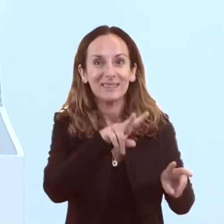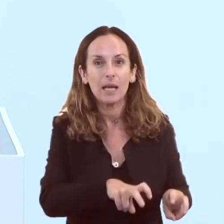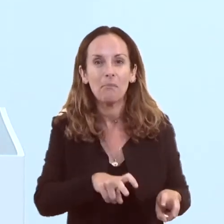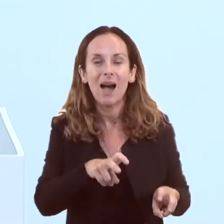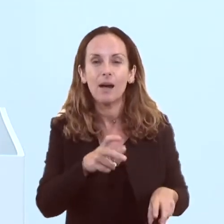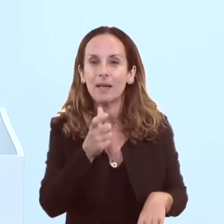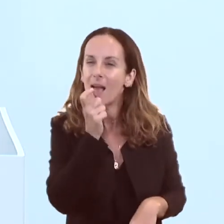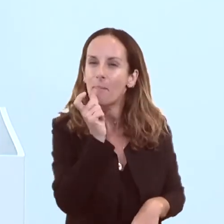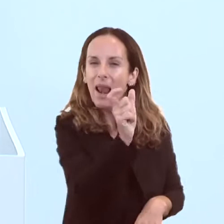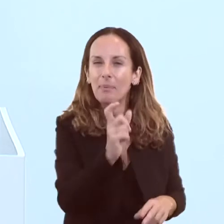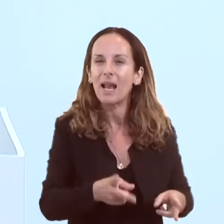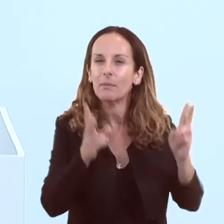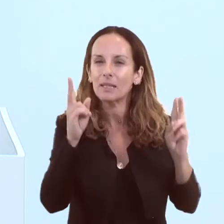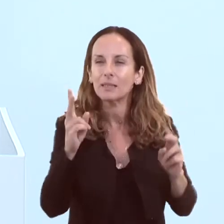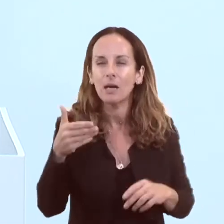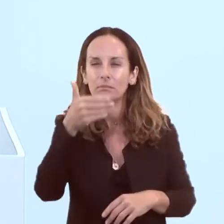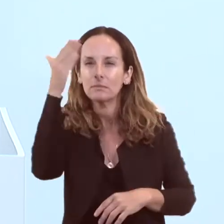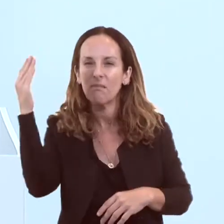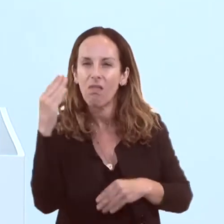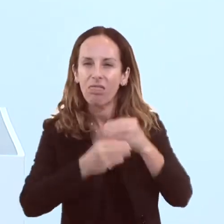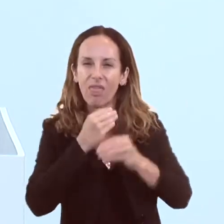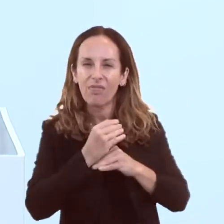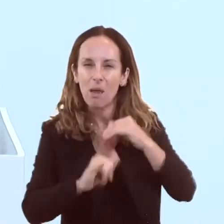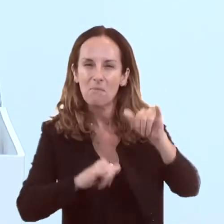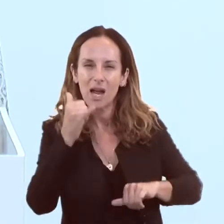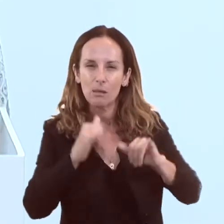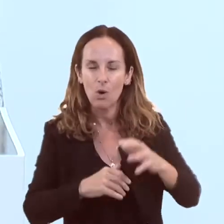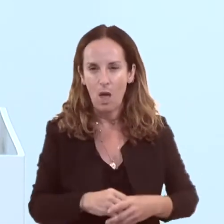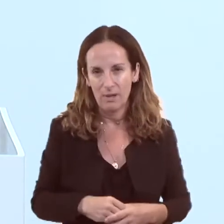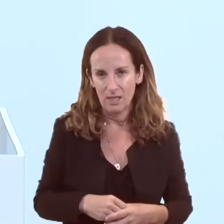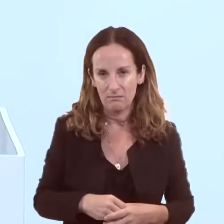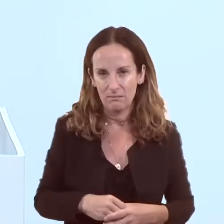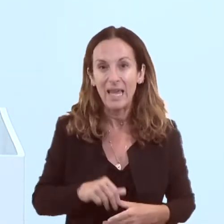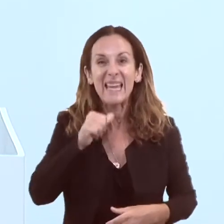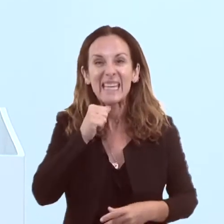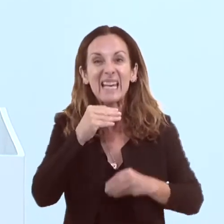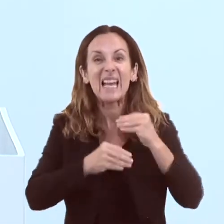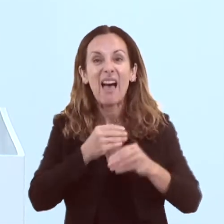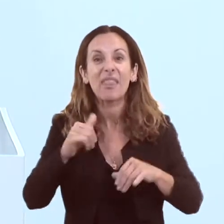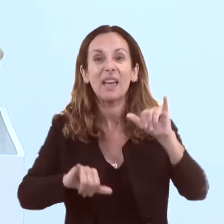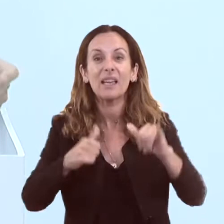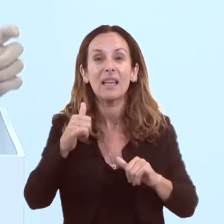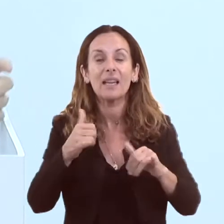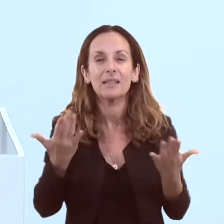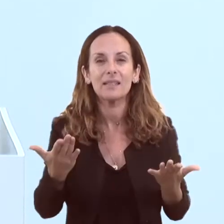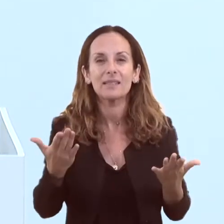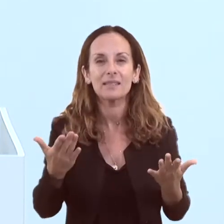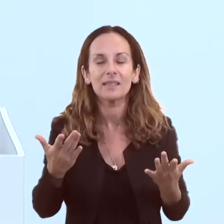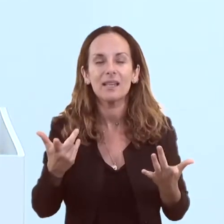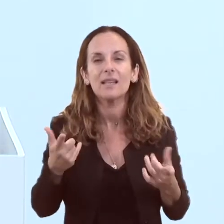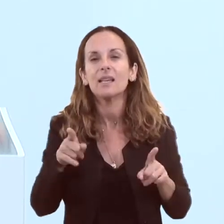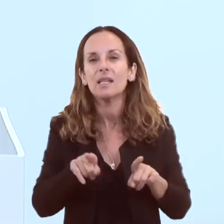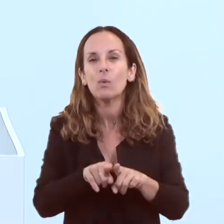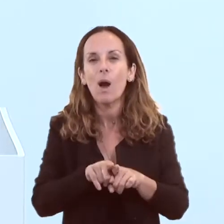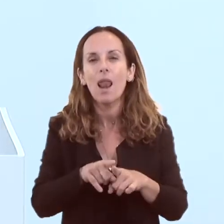de otros términos pero sobre todo del término libertad por parte de los zinc Tank Es decir de las células de pensamiento entre